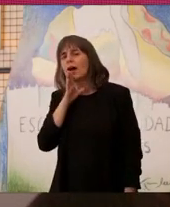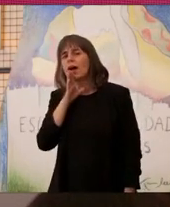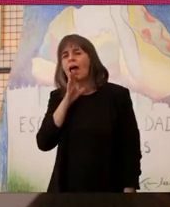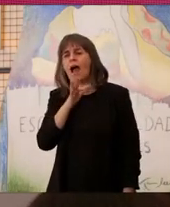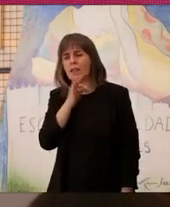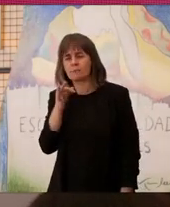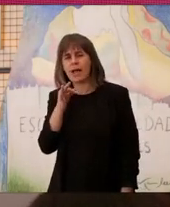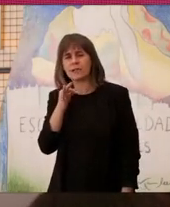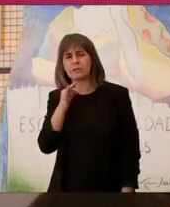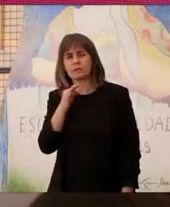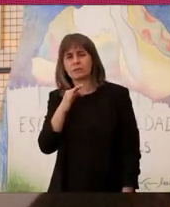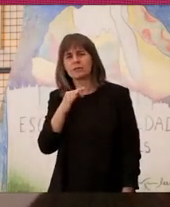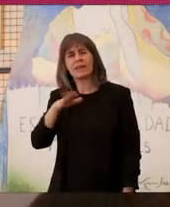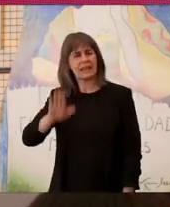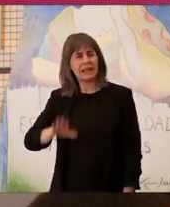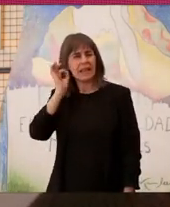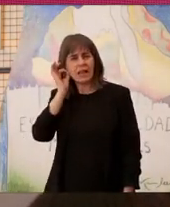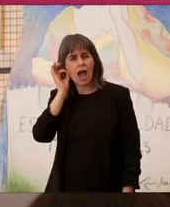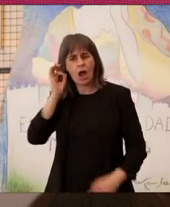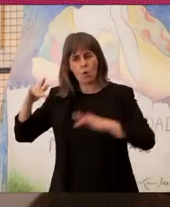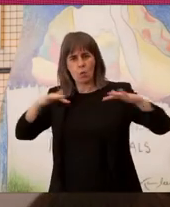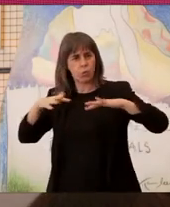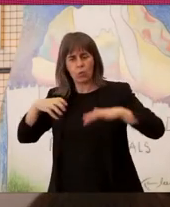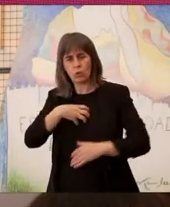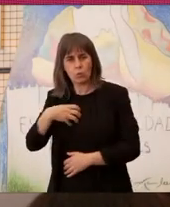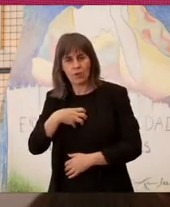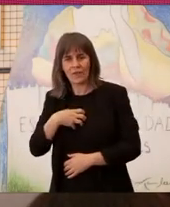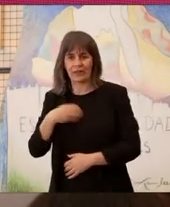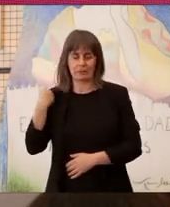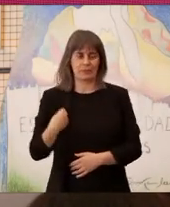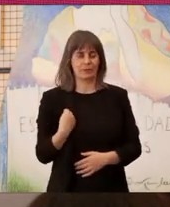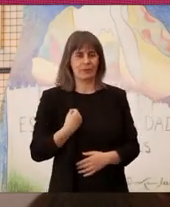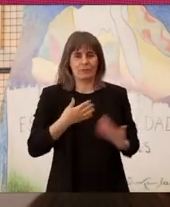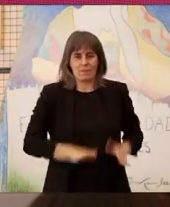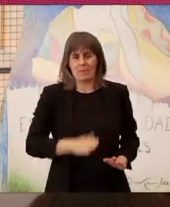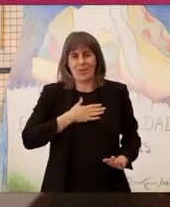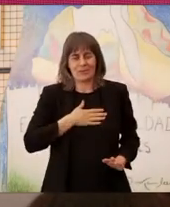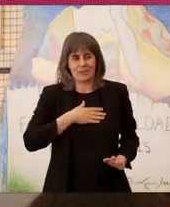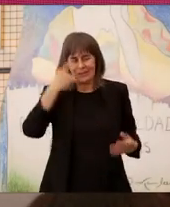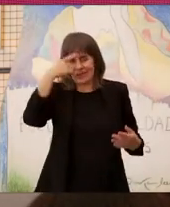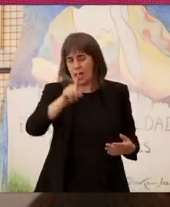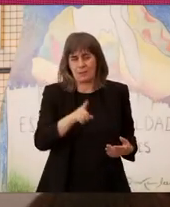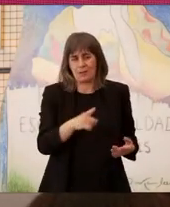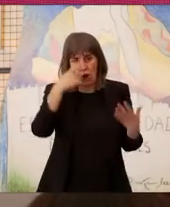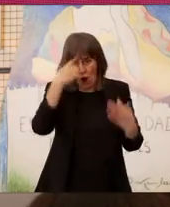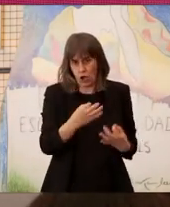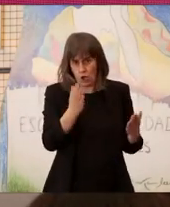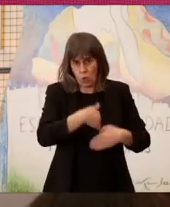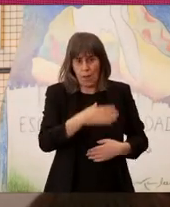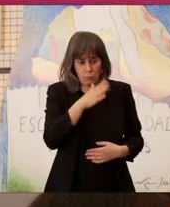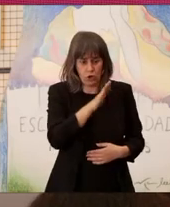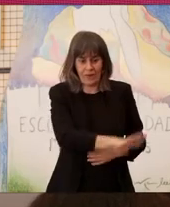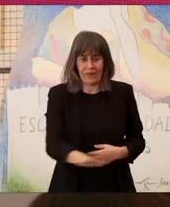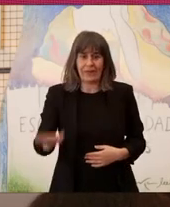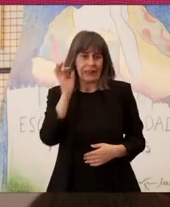jugar también al fútbol cuando y mi hijo era consciente de que estas preguntas no tenían sentido porque cualquiera de las niñas de su clase jugaban